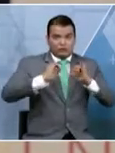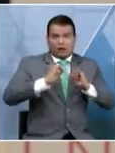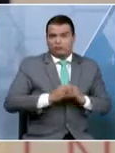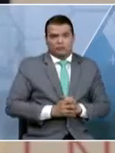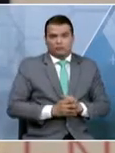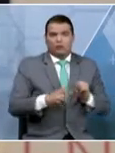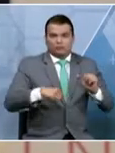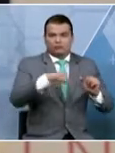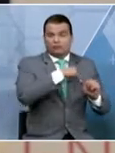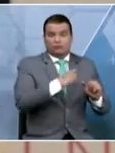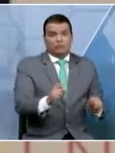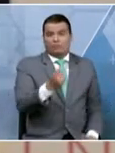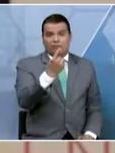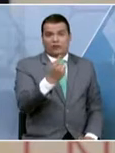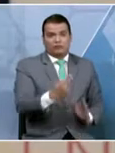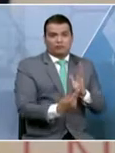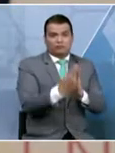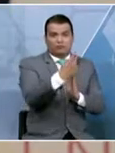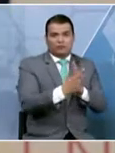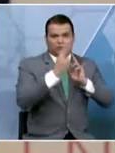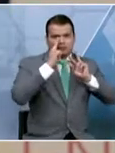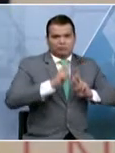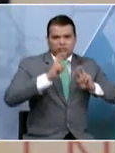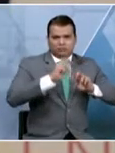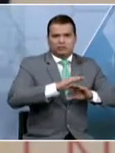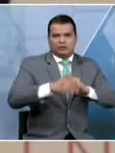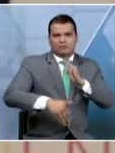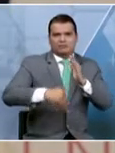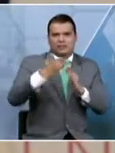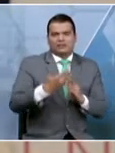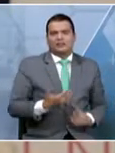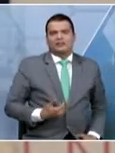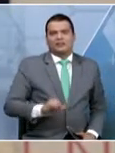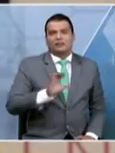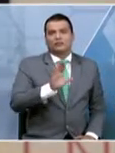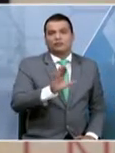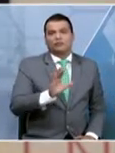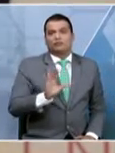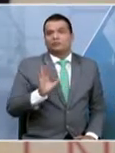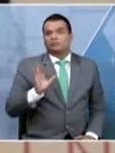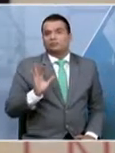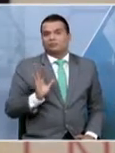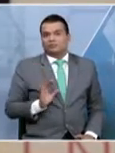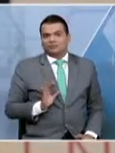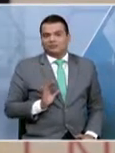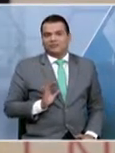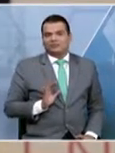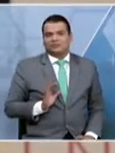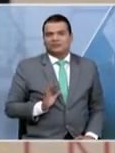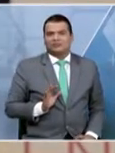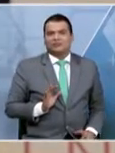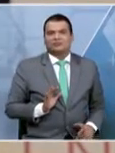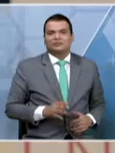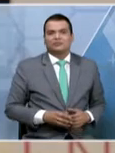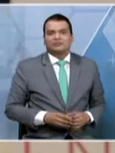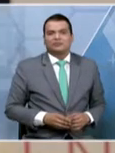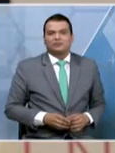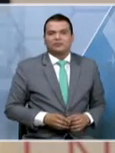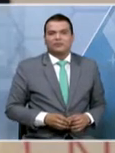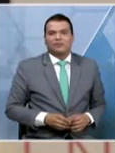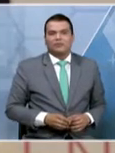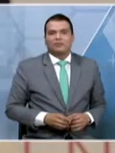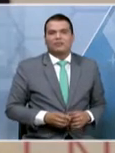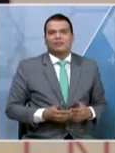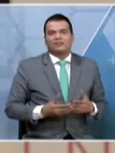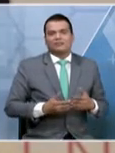haya demostrado que sirve pero sí existe como el concepto de que la armh en la